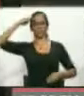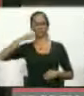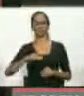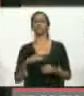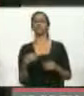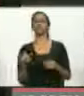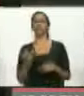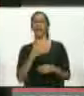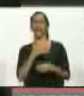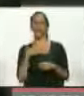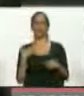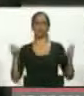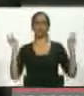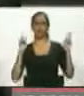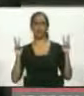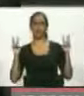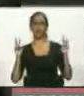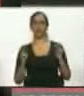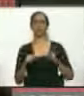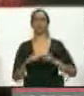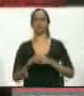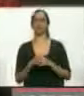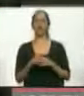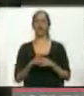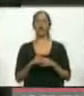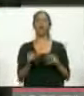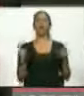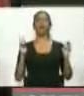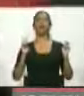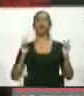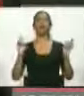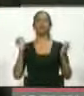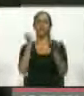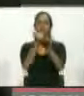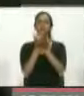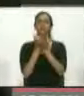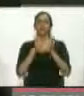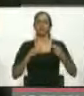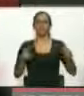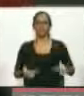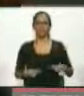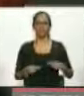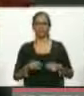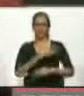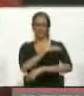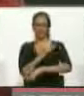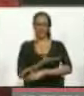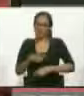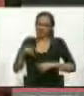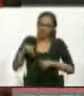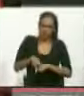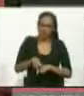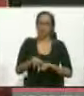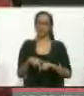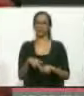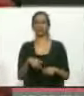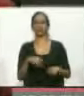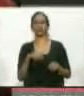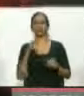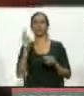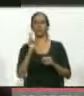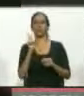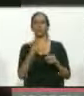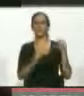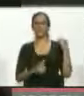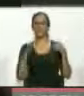pretendido supuestamente llevar una supuesta ayuda humanitaria a través de la fuerza utilizaron a duke utilizaron